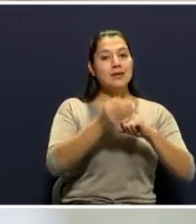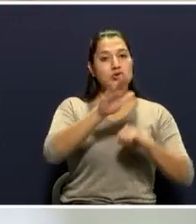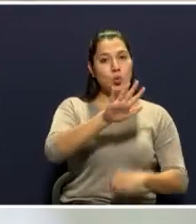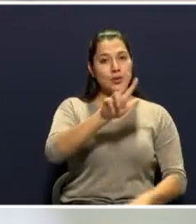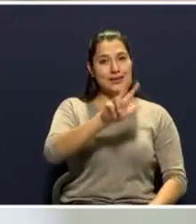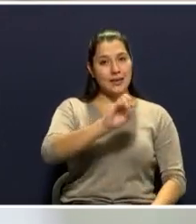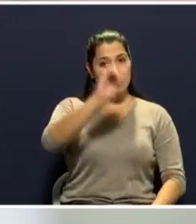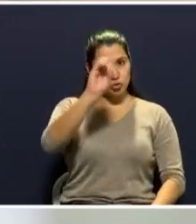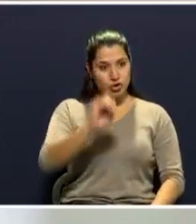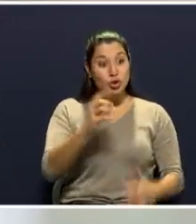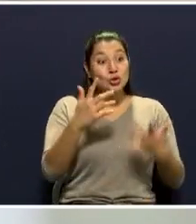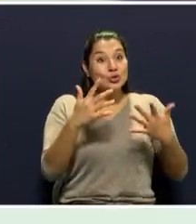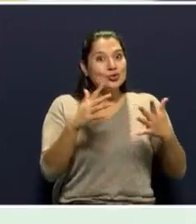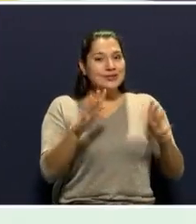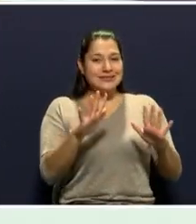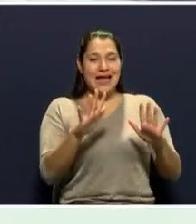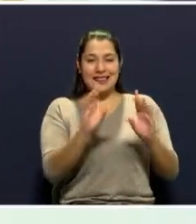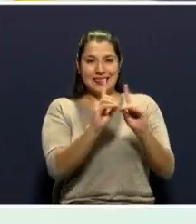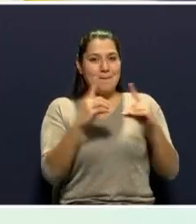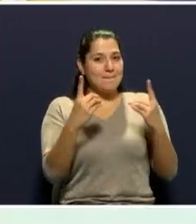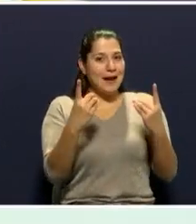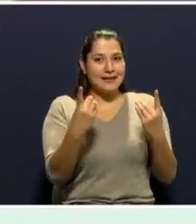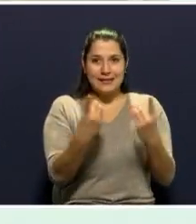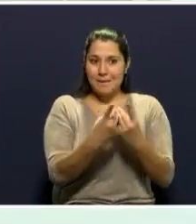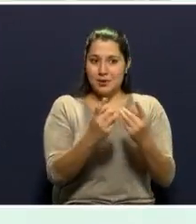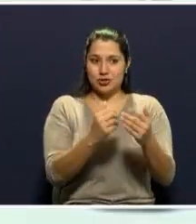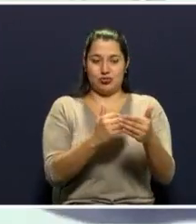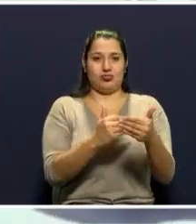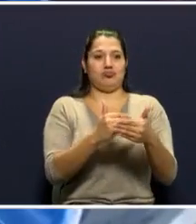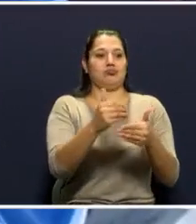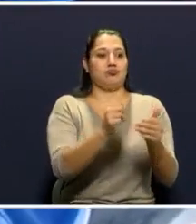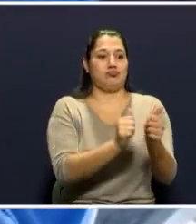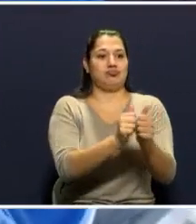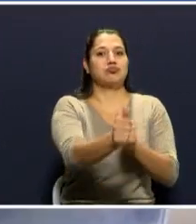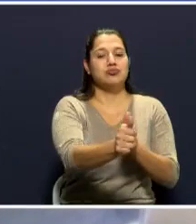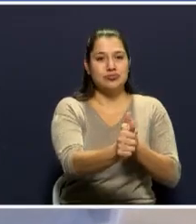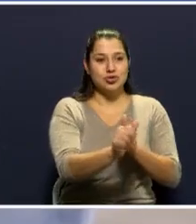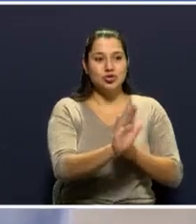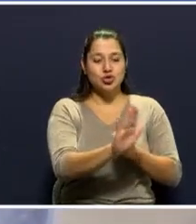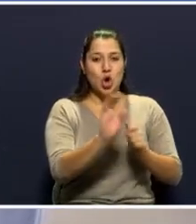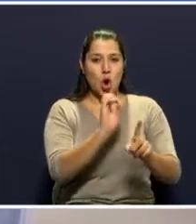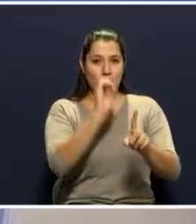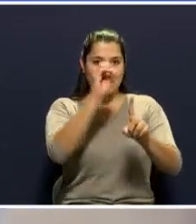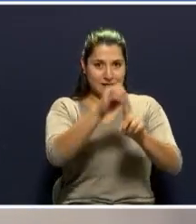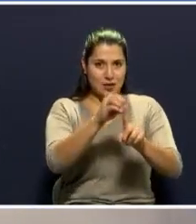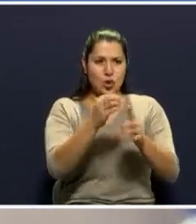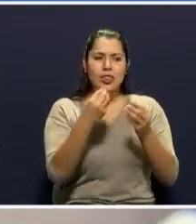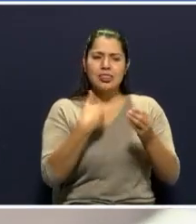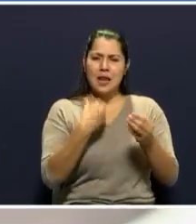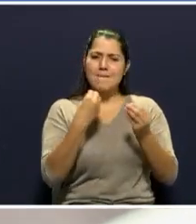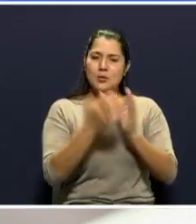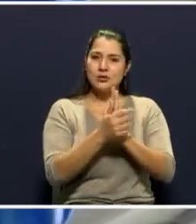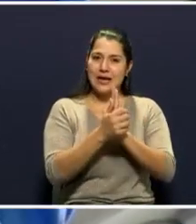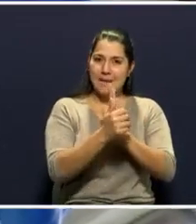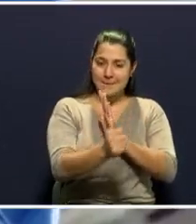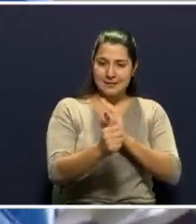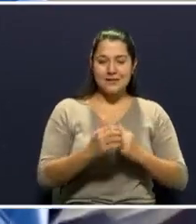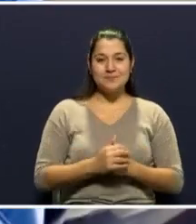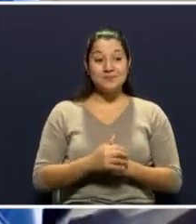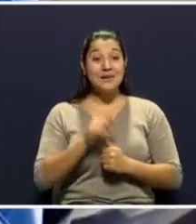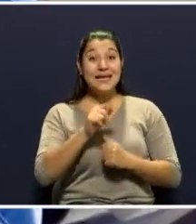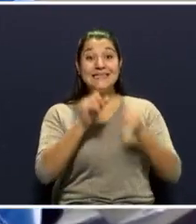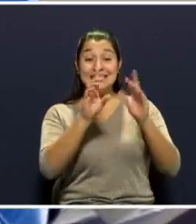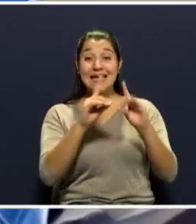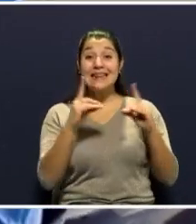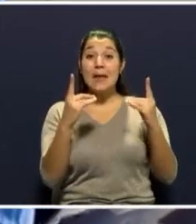las expectativas y se posiciona como un centro de alta capacidad y rendimiento. La unidad ha realizado